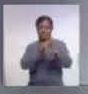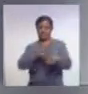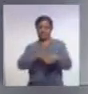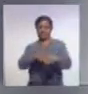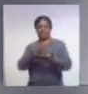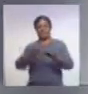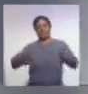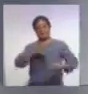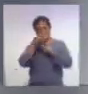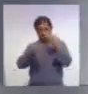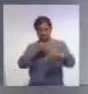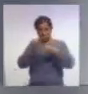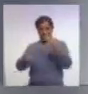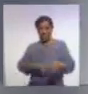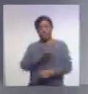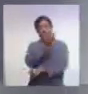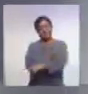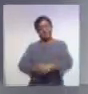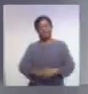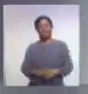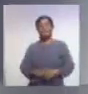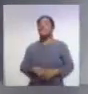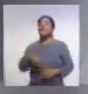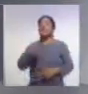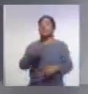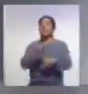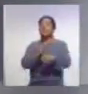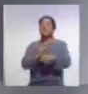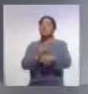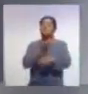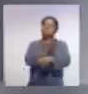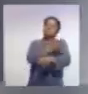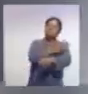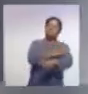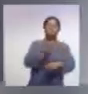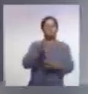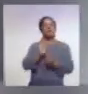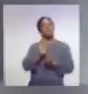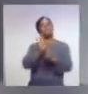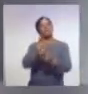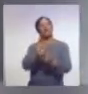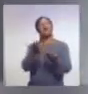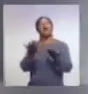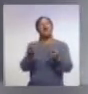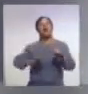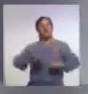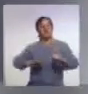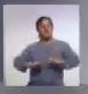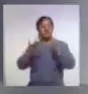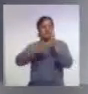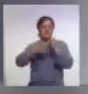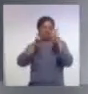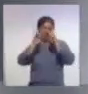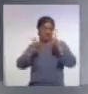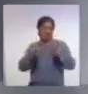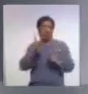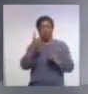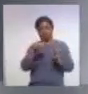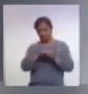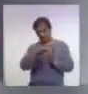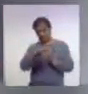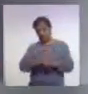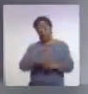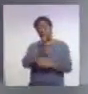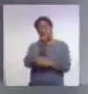Ahora Noticias, segunda emisión. Bueno, en estas semanas le hemos estado presentando las actividades del Taller Verano 2019